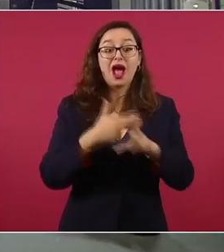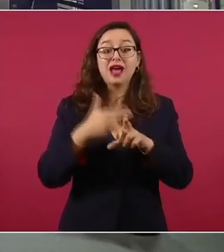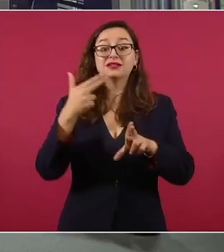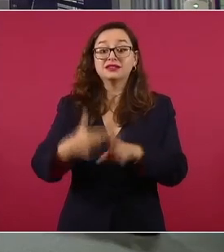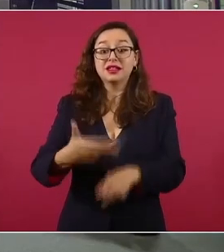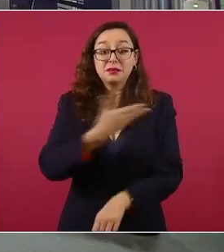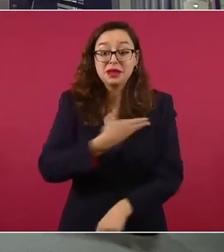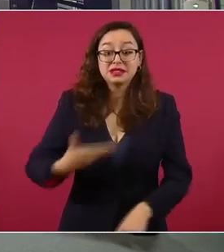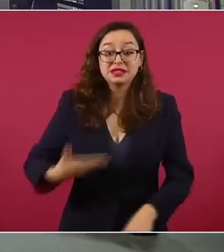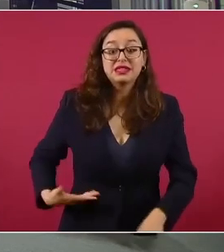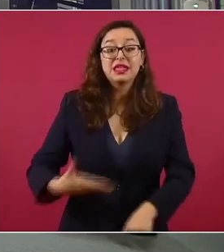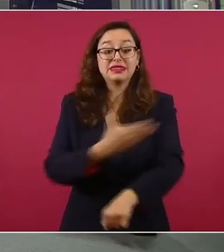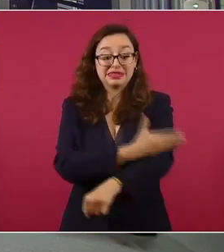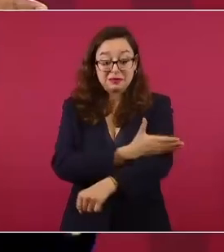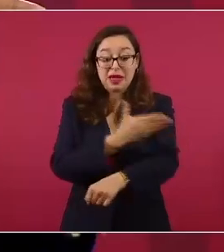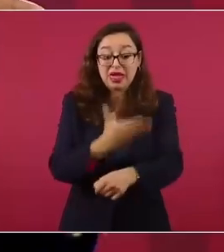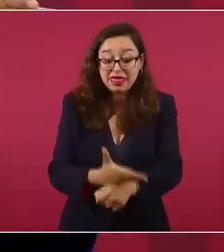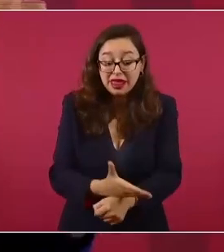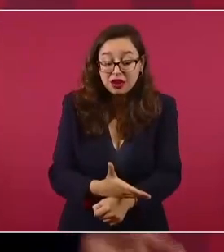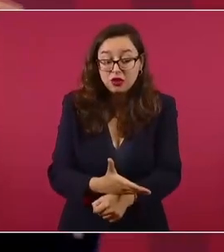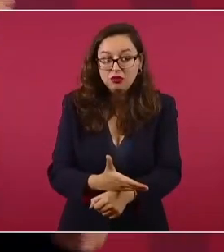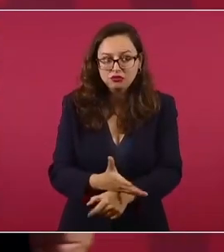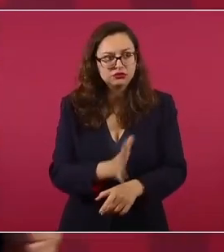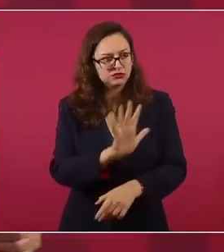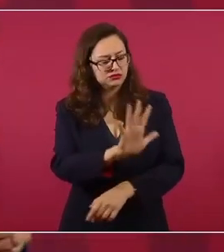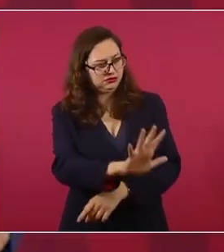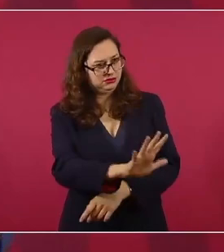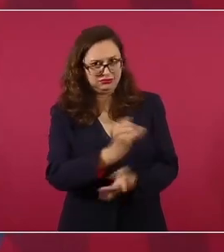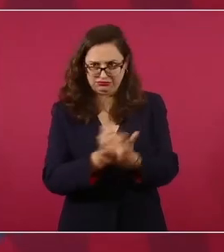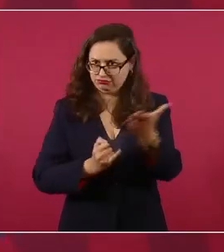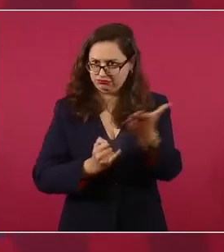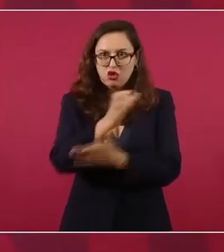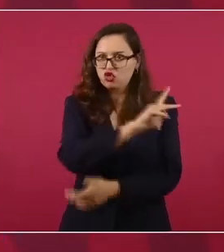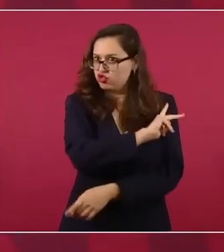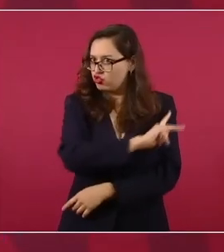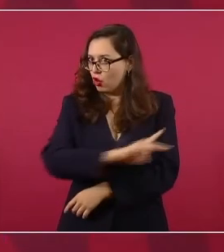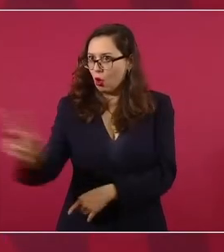a mediados del siglo XIX.